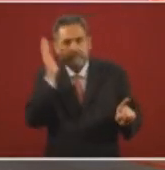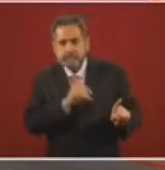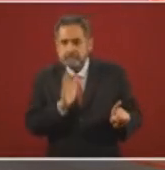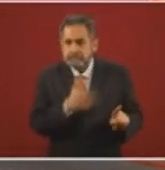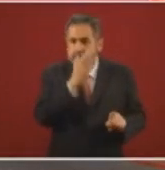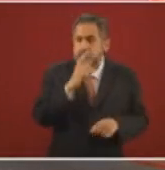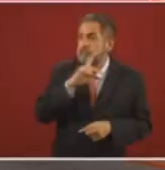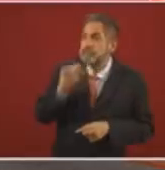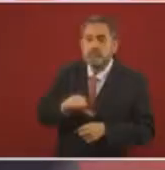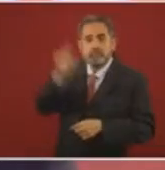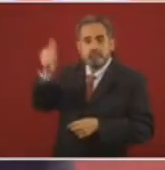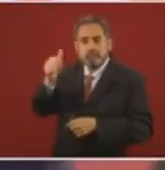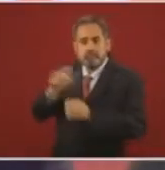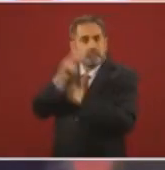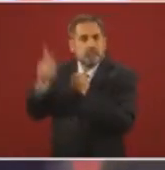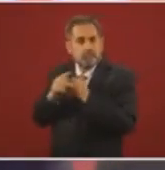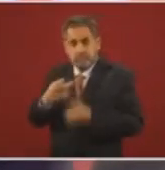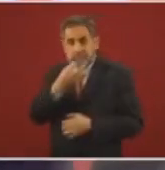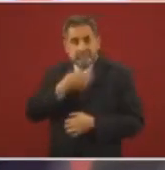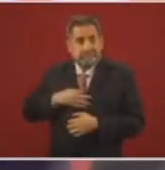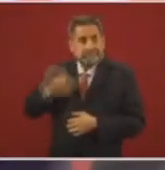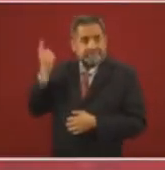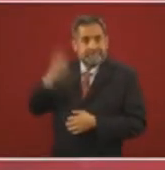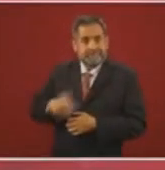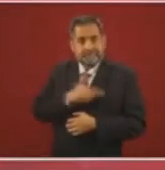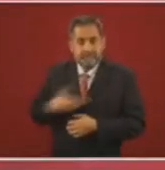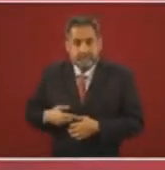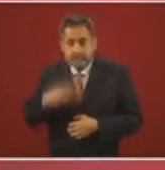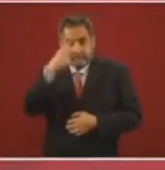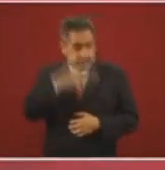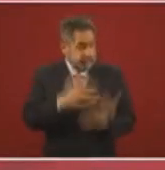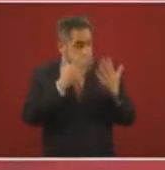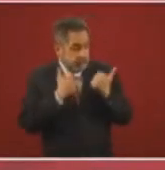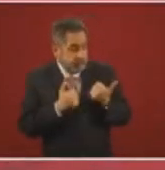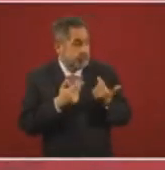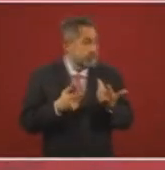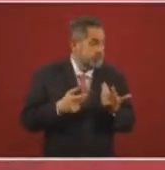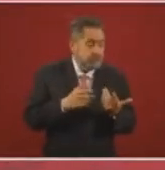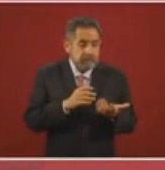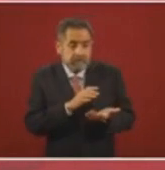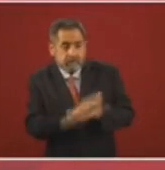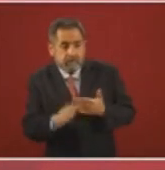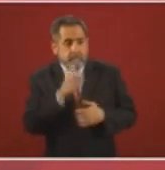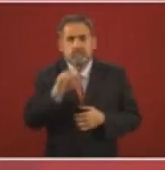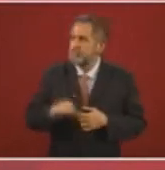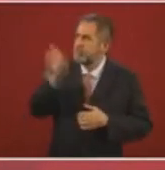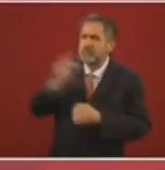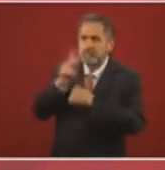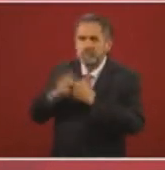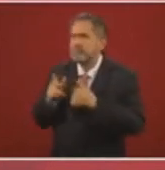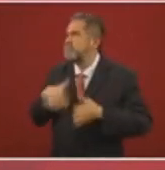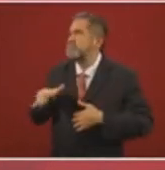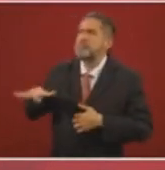comprar fuera como lo indicó el presidente si en méxico no hay o se aparenta que no hay vayan afuera y fuimos